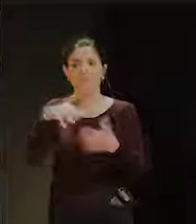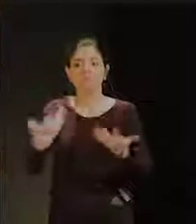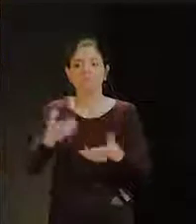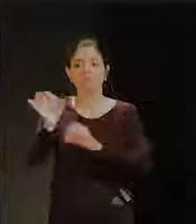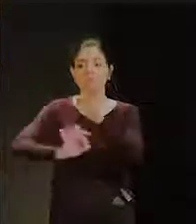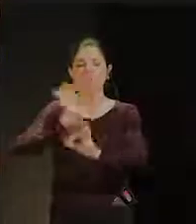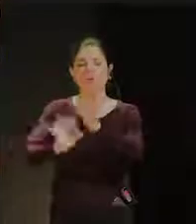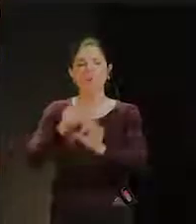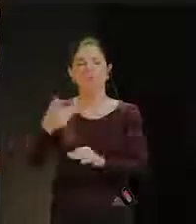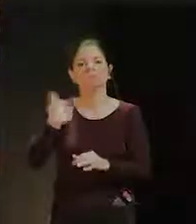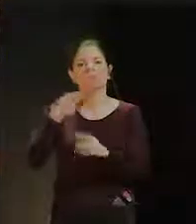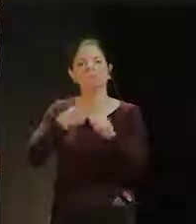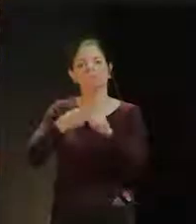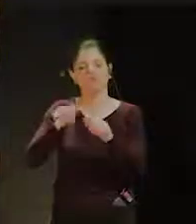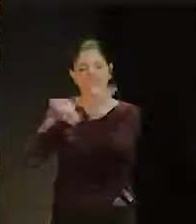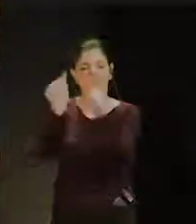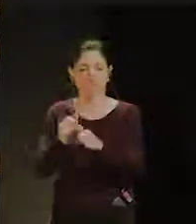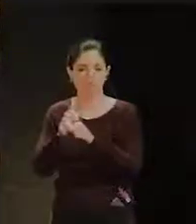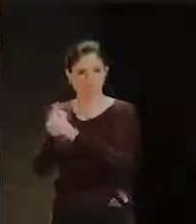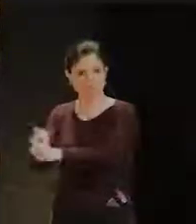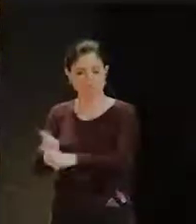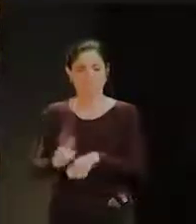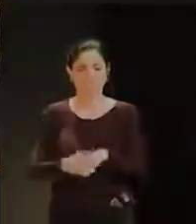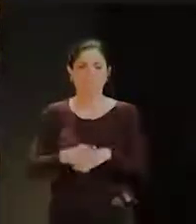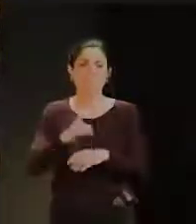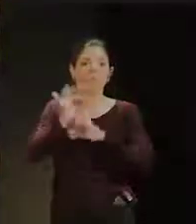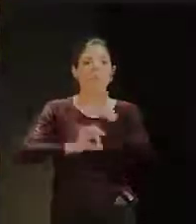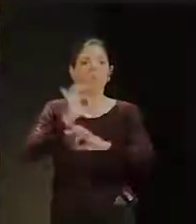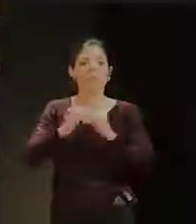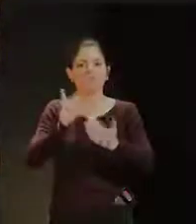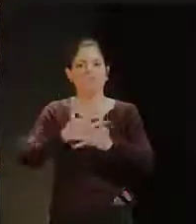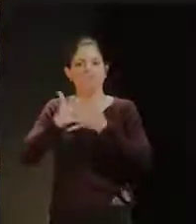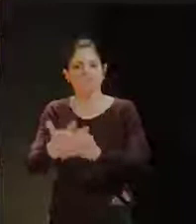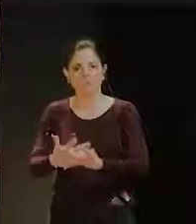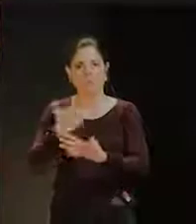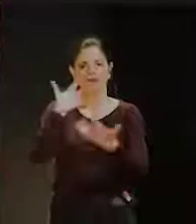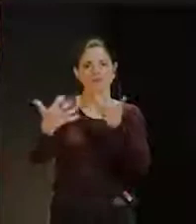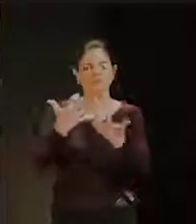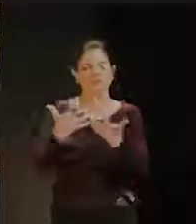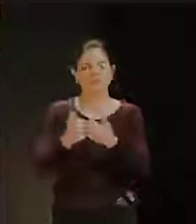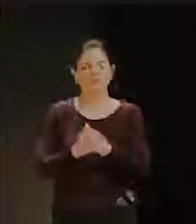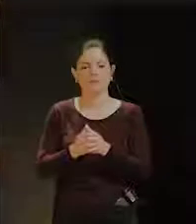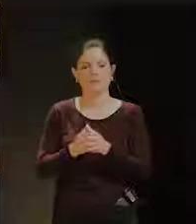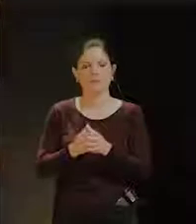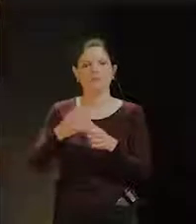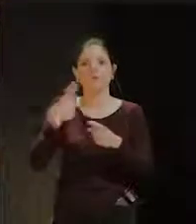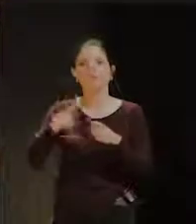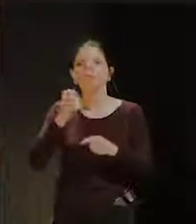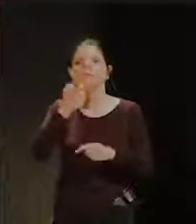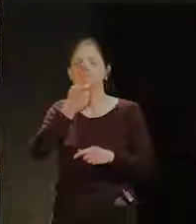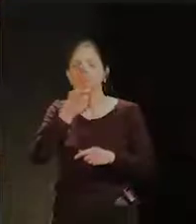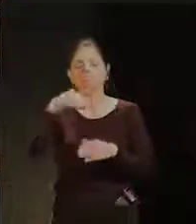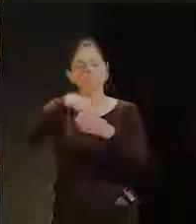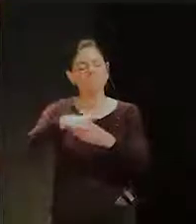las organizaciones están utilizando este modelo. Organizaciones voluntarias, artísticas, Arts Council